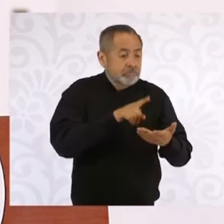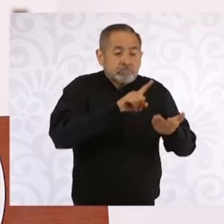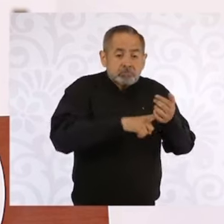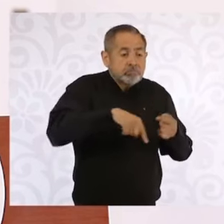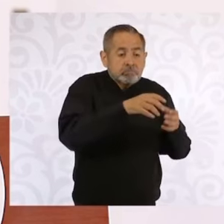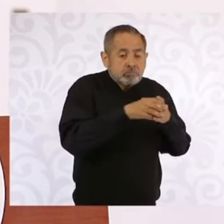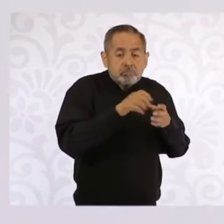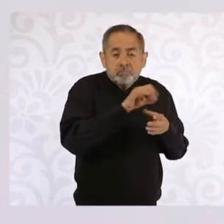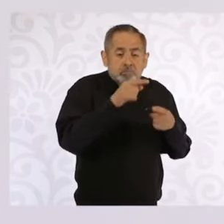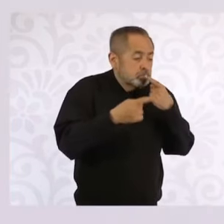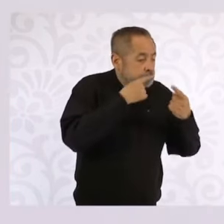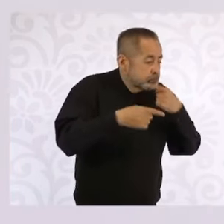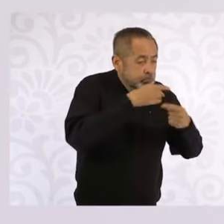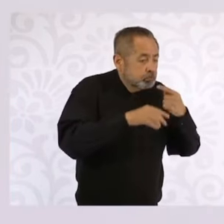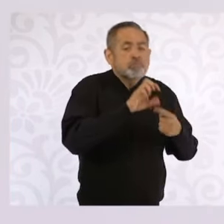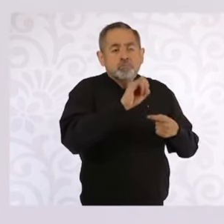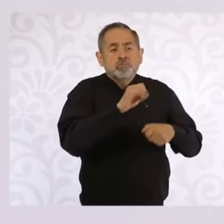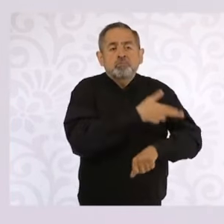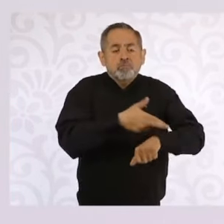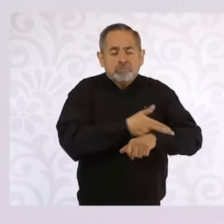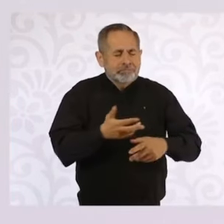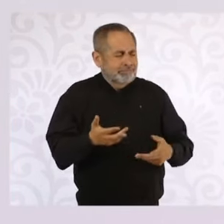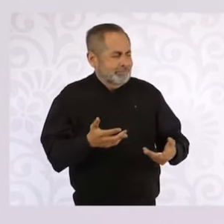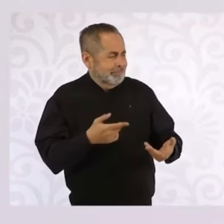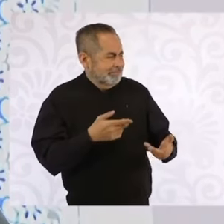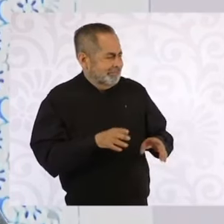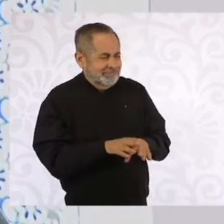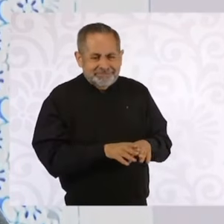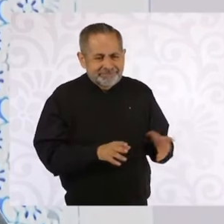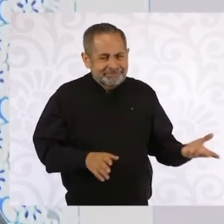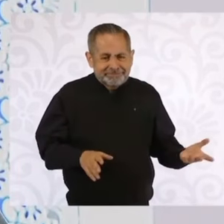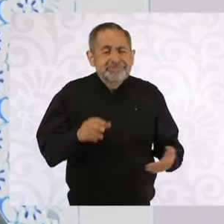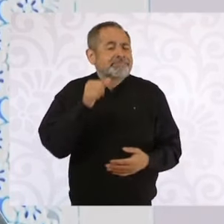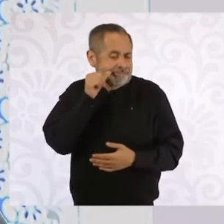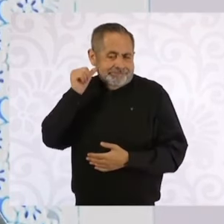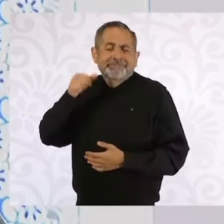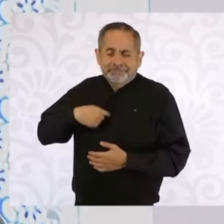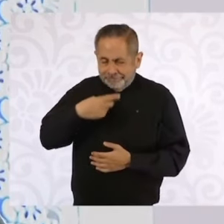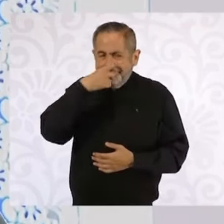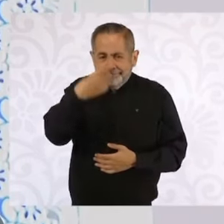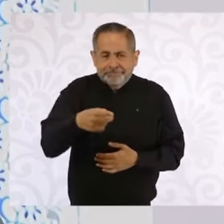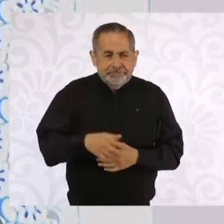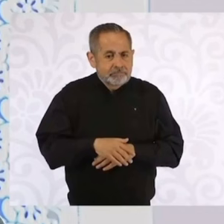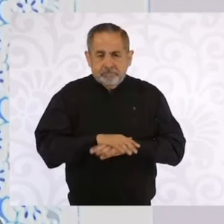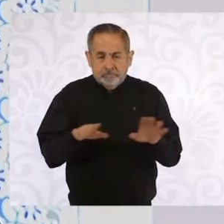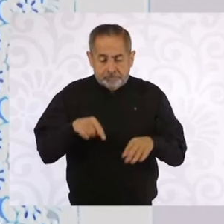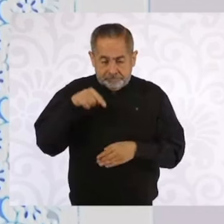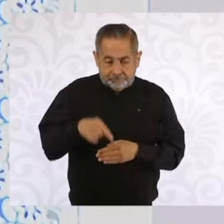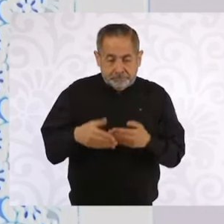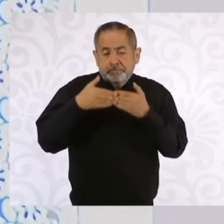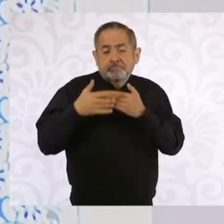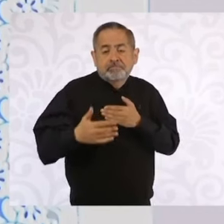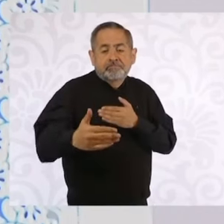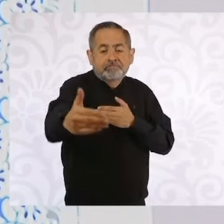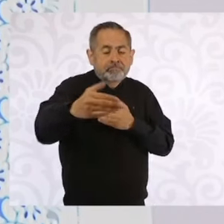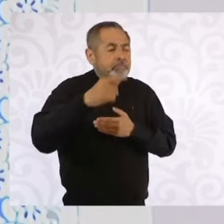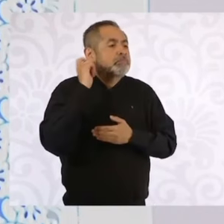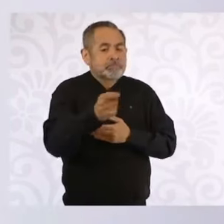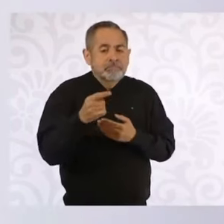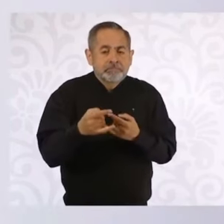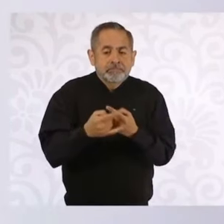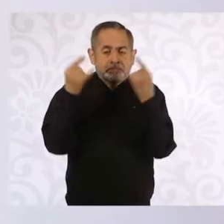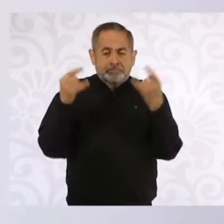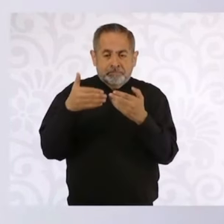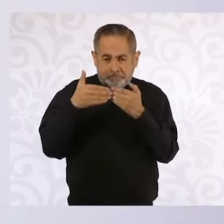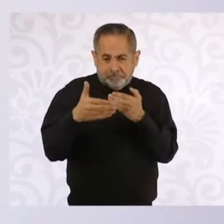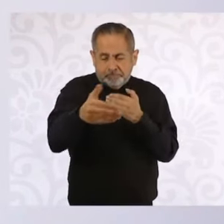Corte. Entonces, por eso, porque como lo decía ayer, aquí nos juzga la historia, el